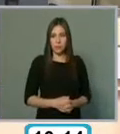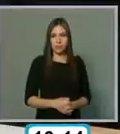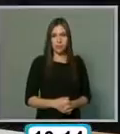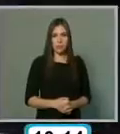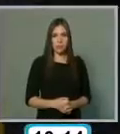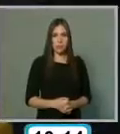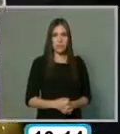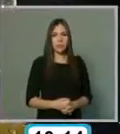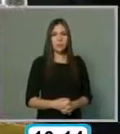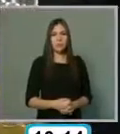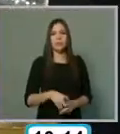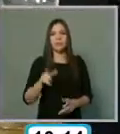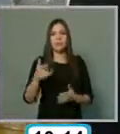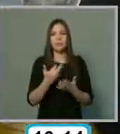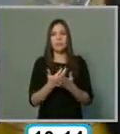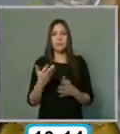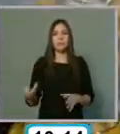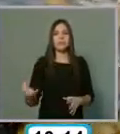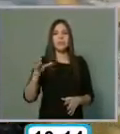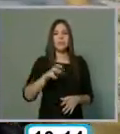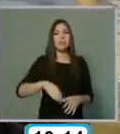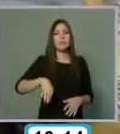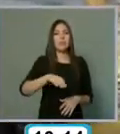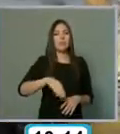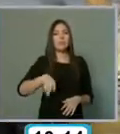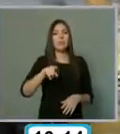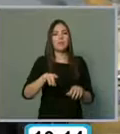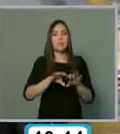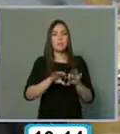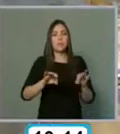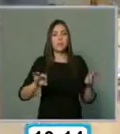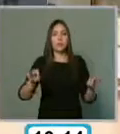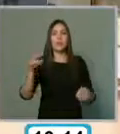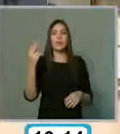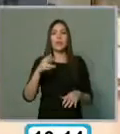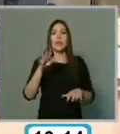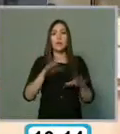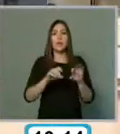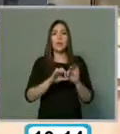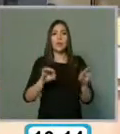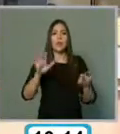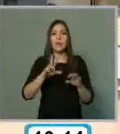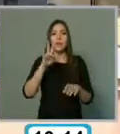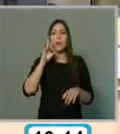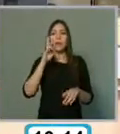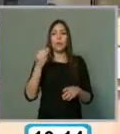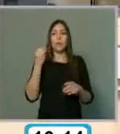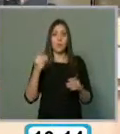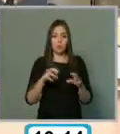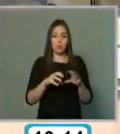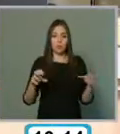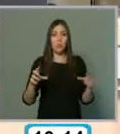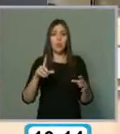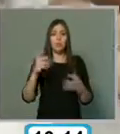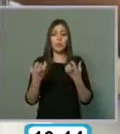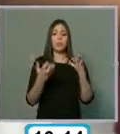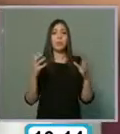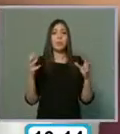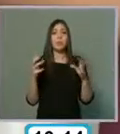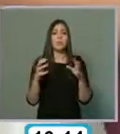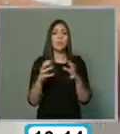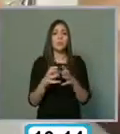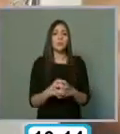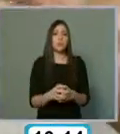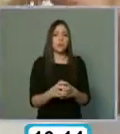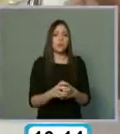lado contigo, Andrés, ¿ok? Voy Va. a agregar mi longaniza. Recuerden, la longaniza se hace poquita, a veces vemos mucha y cuando vemos ya se redujo totalmente. Lo voy a